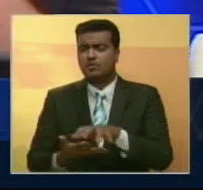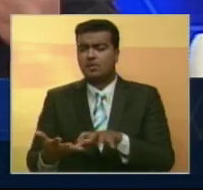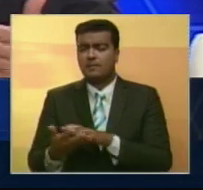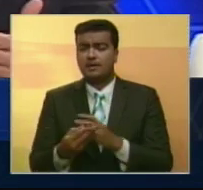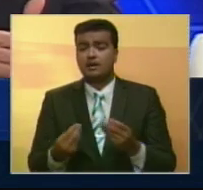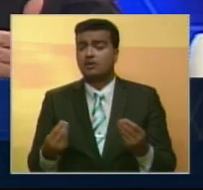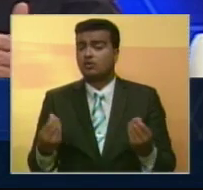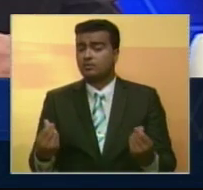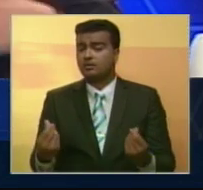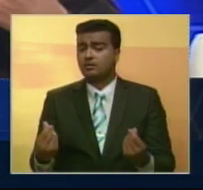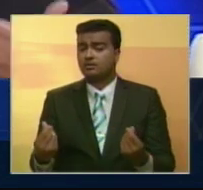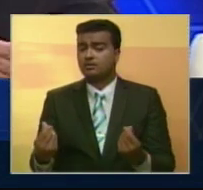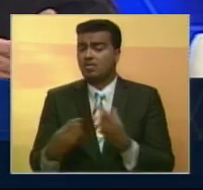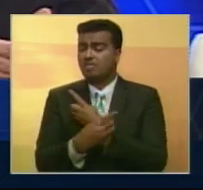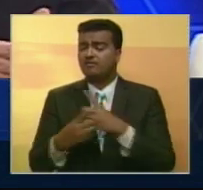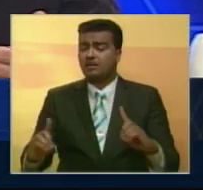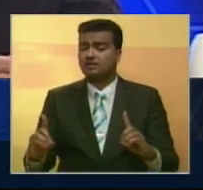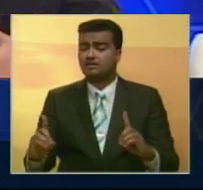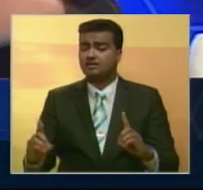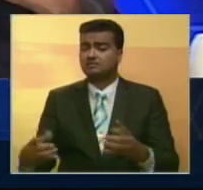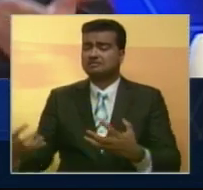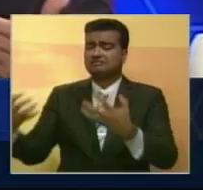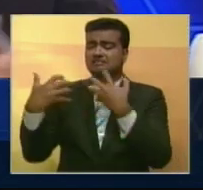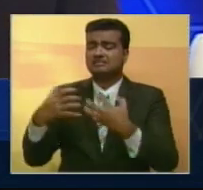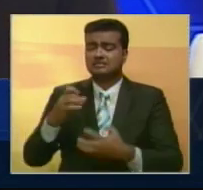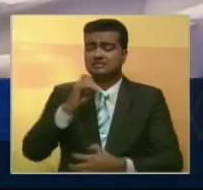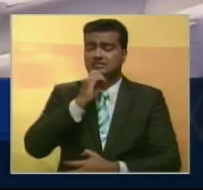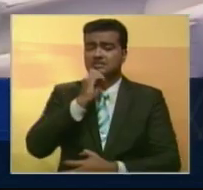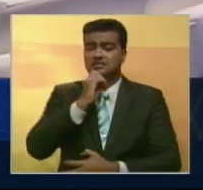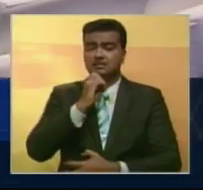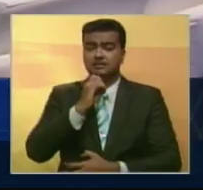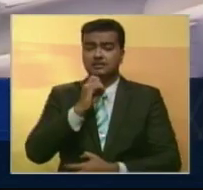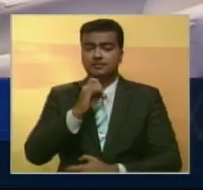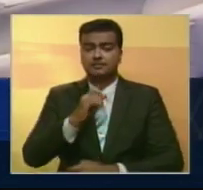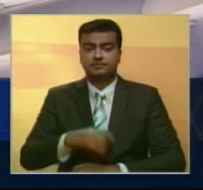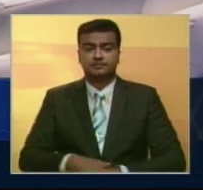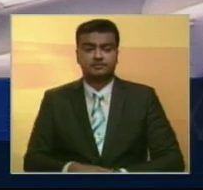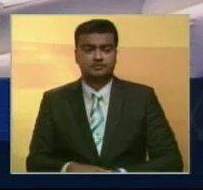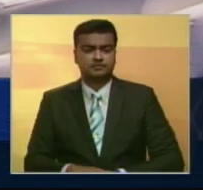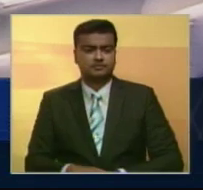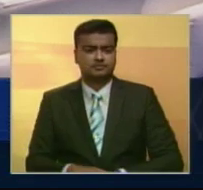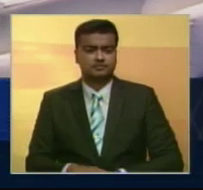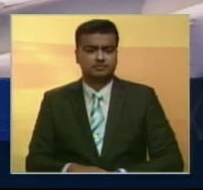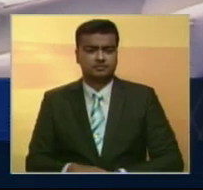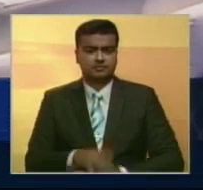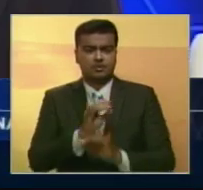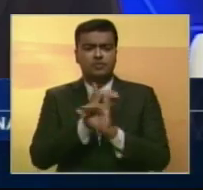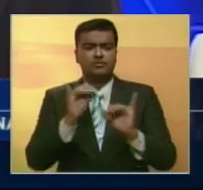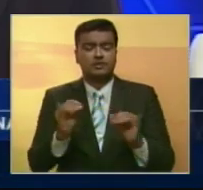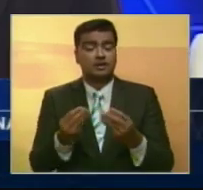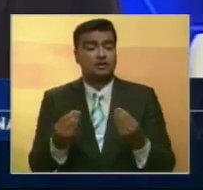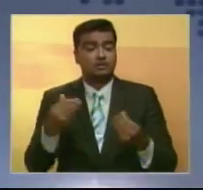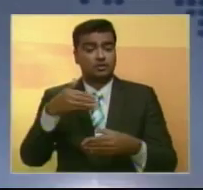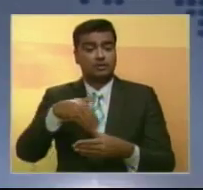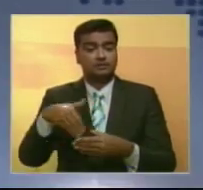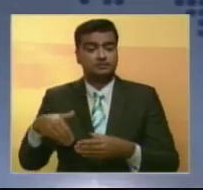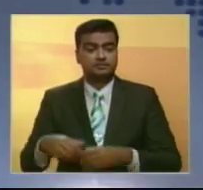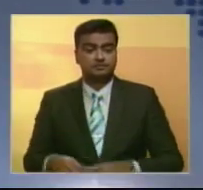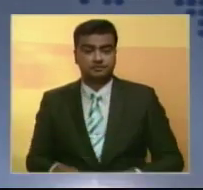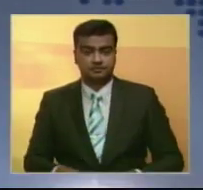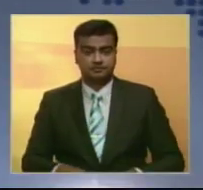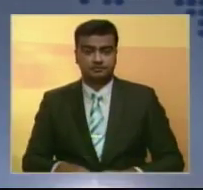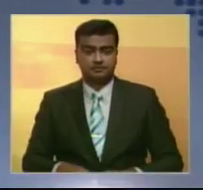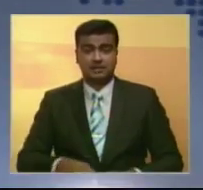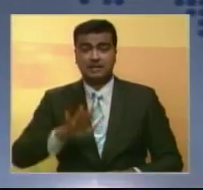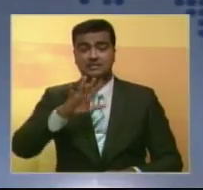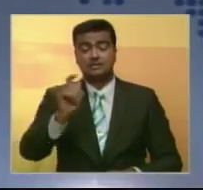económica adversa, complicada, inducida por sectores de la derecha con un fin electoral. A